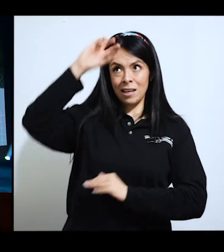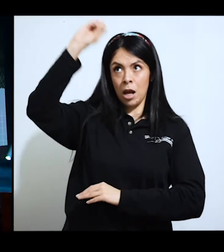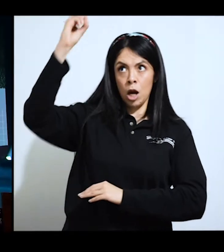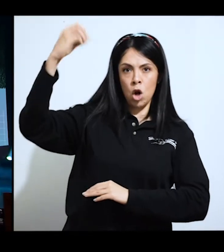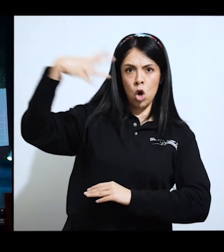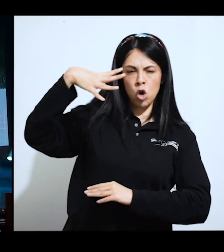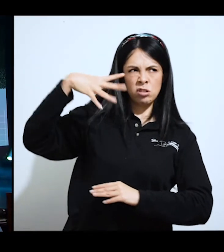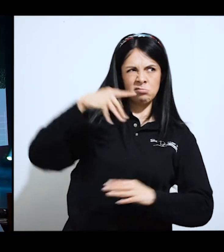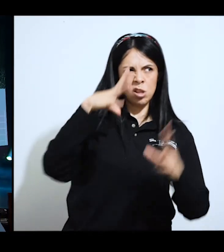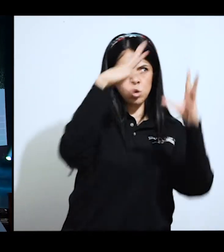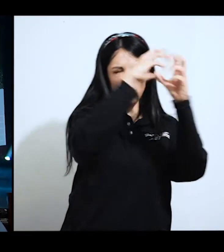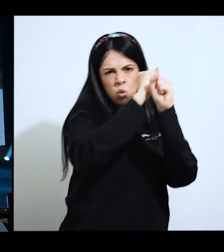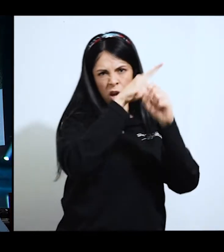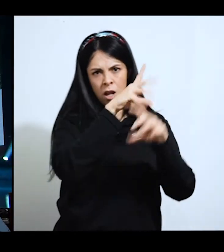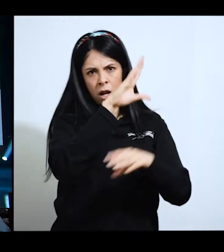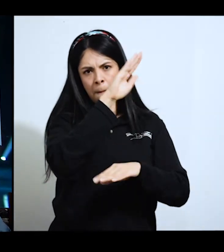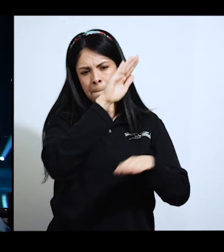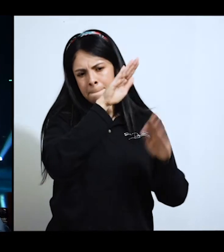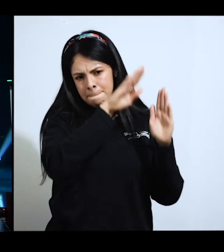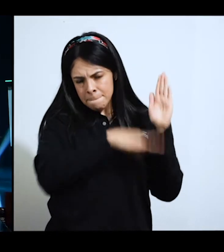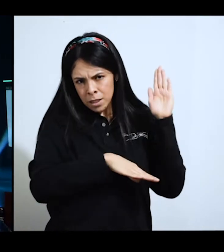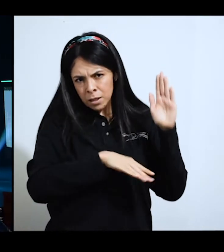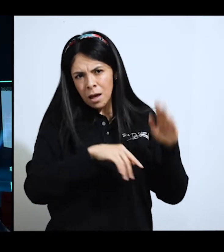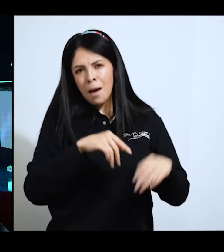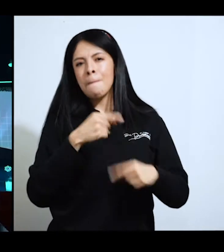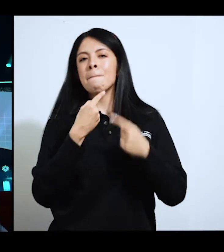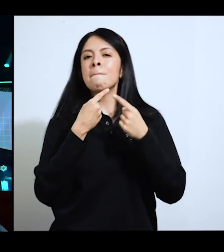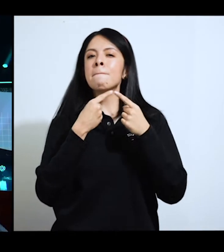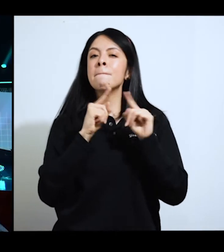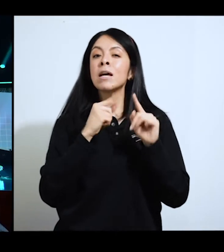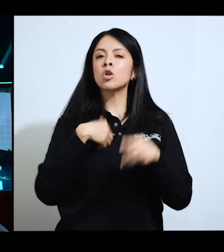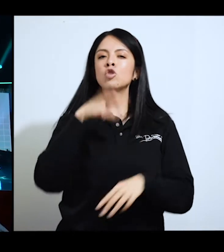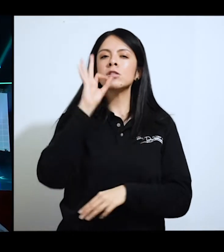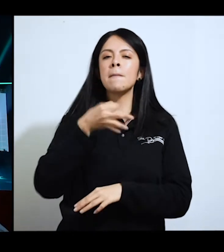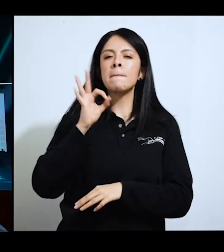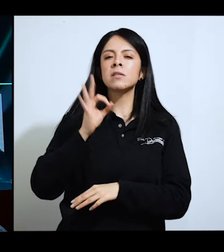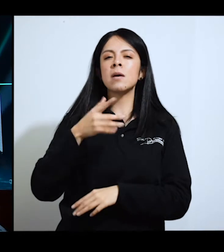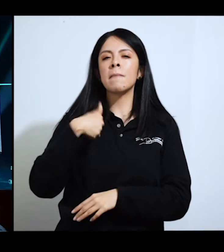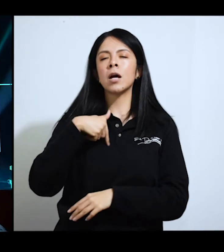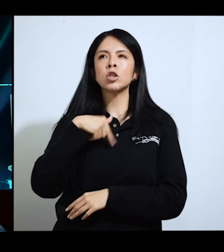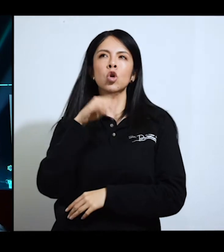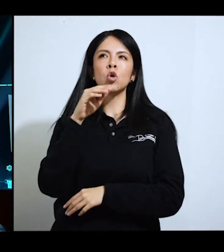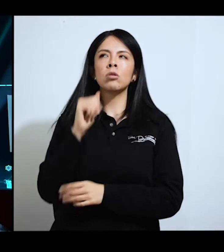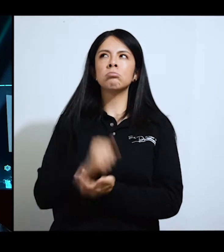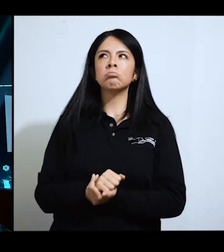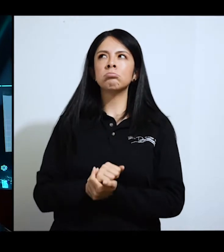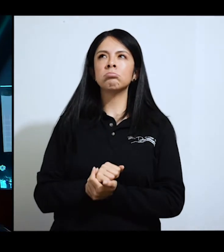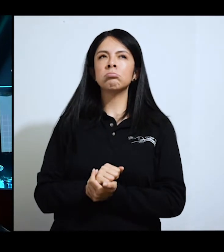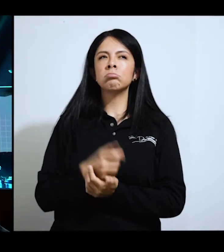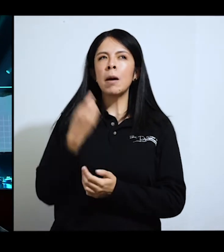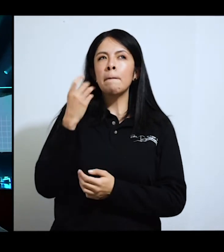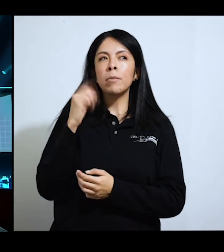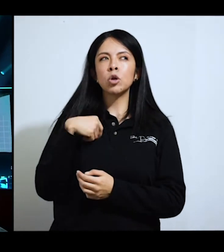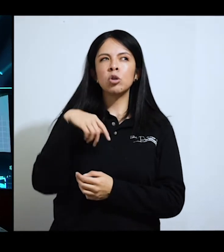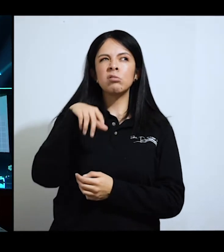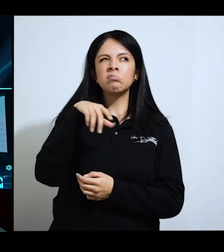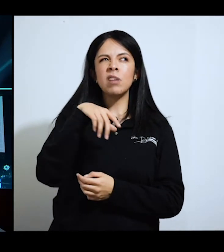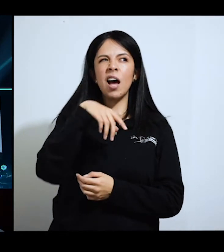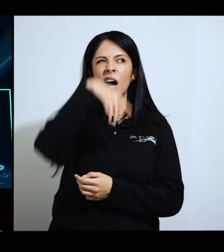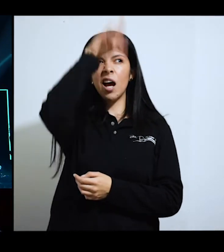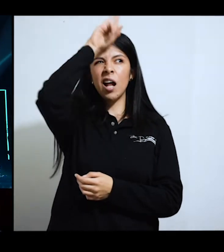luz que en la oscuridad. Pero a veces ese énfasis nos puede llevar